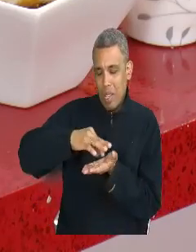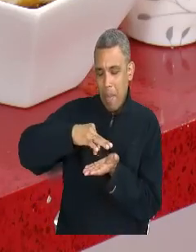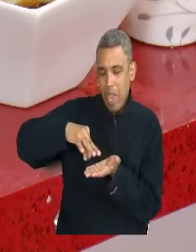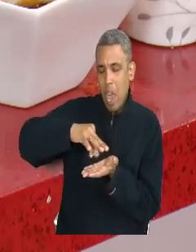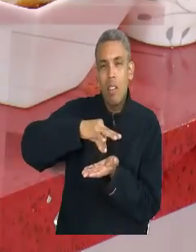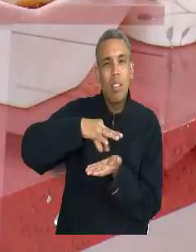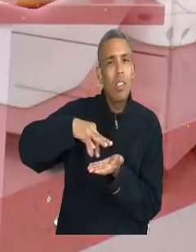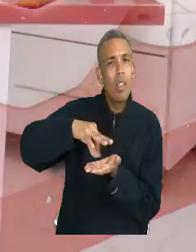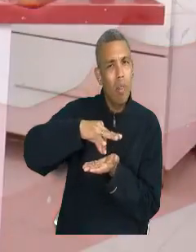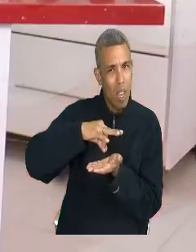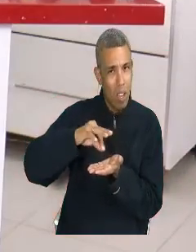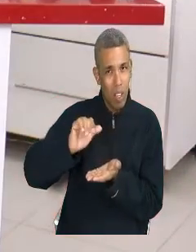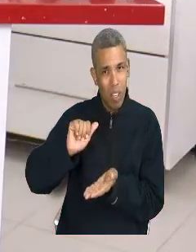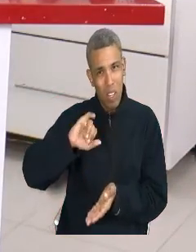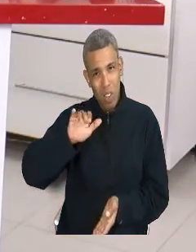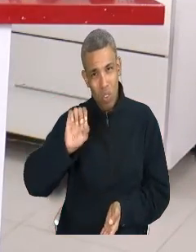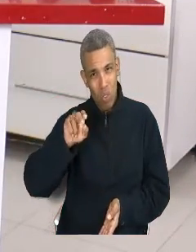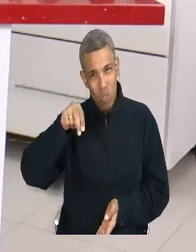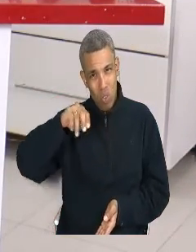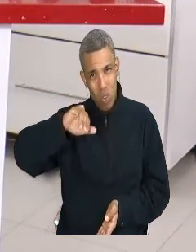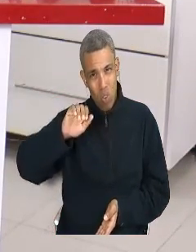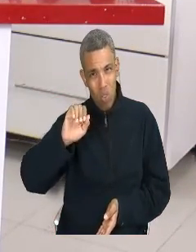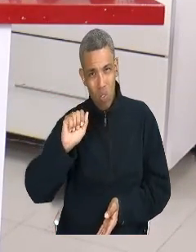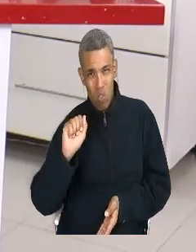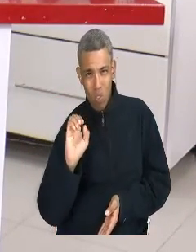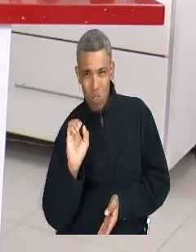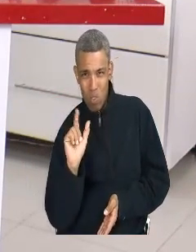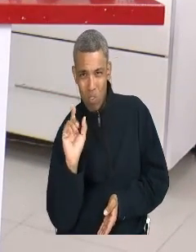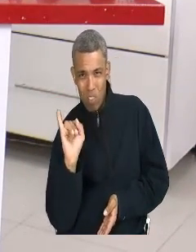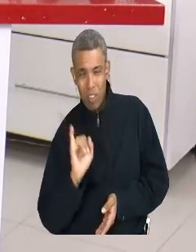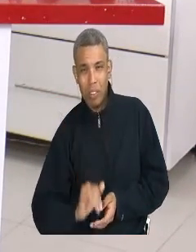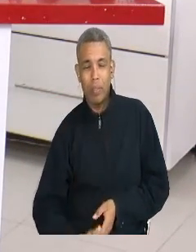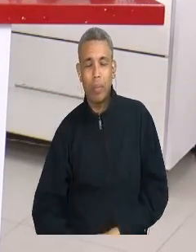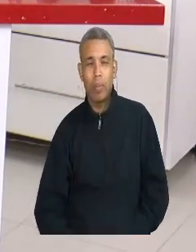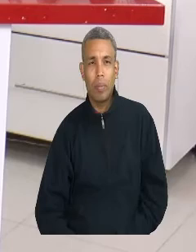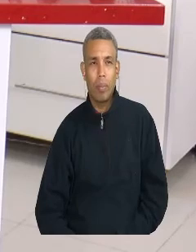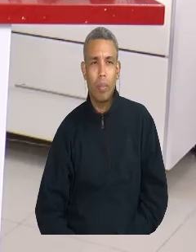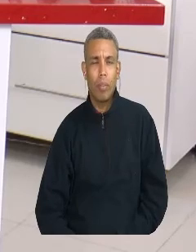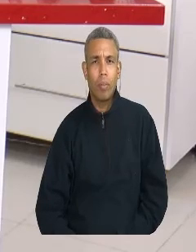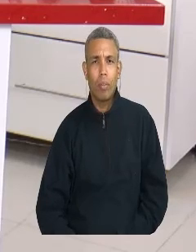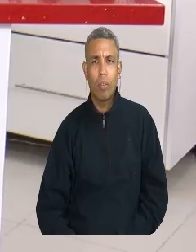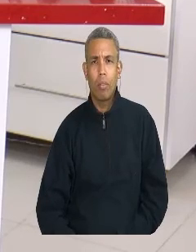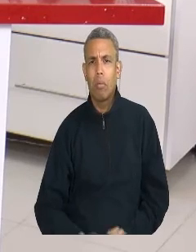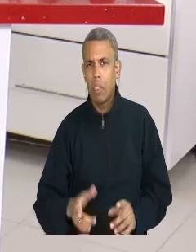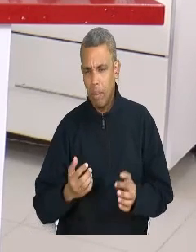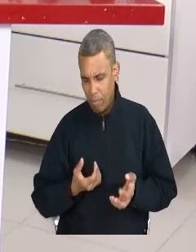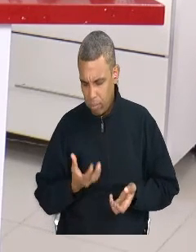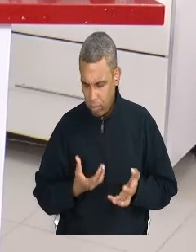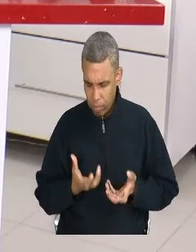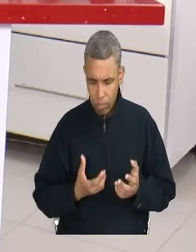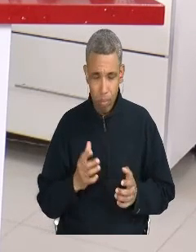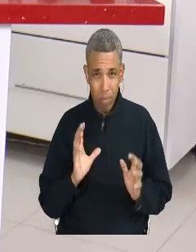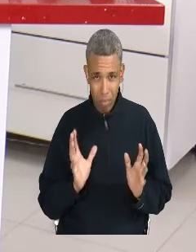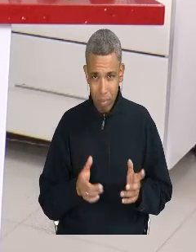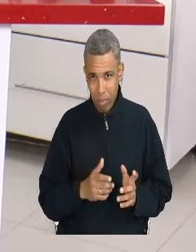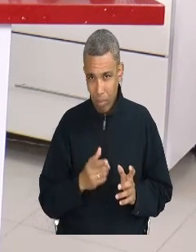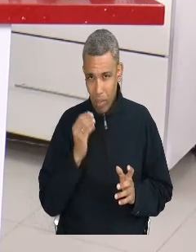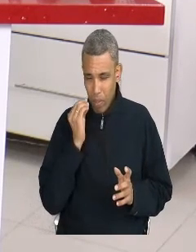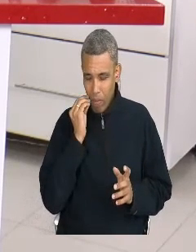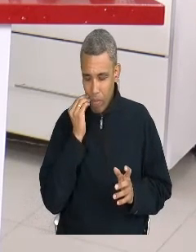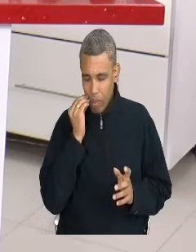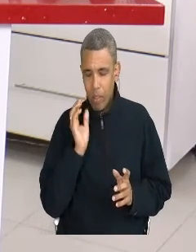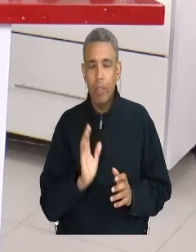ingredientes sencillos, los que tienen en la casa son suficientes para preparar una exquisita receta. Acá ya tengo calentando el